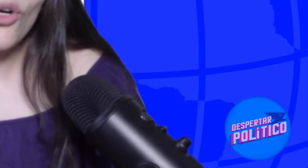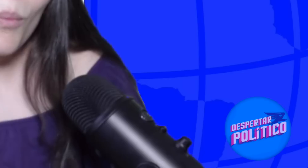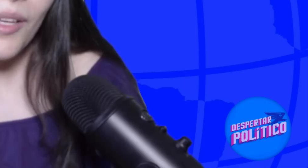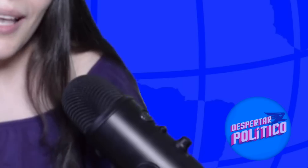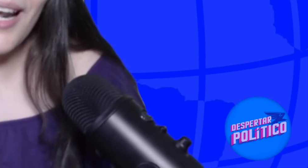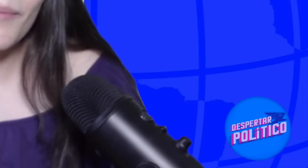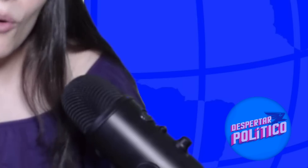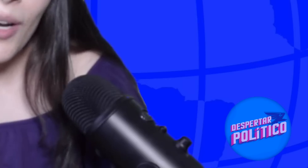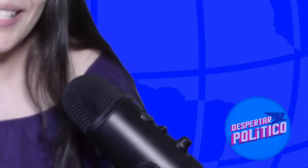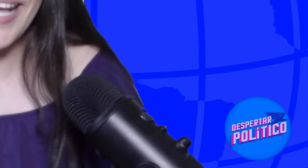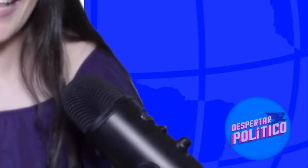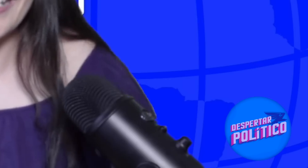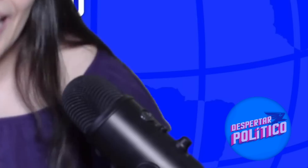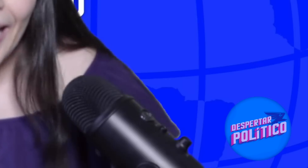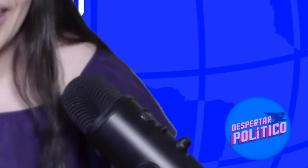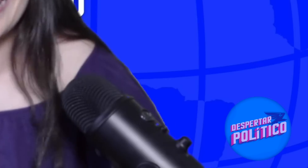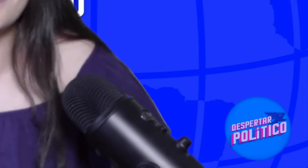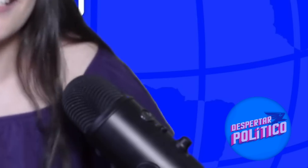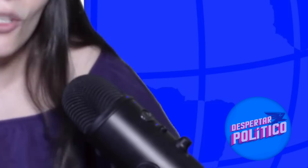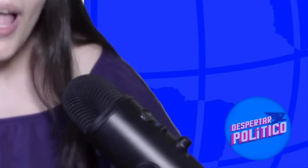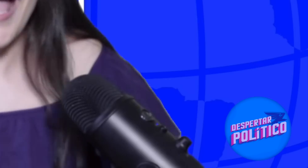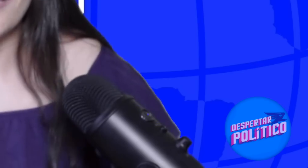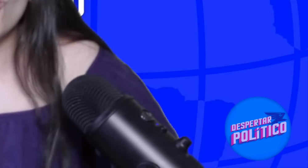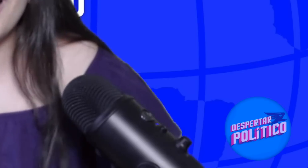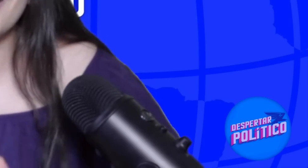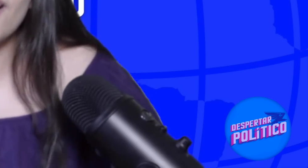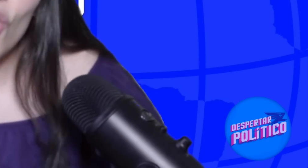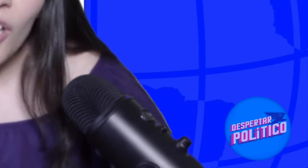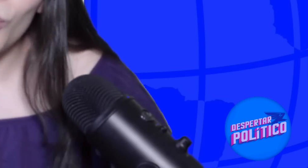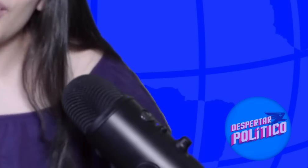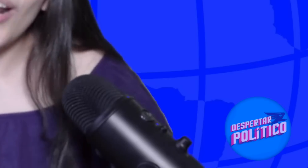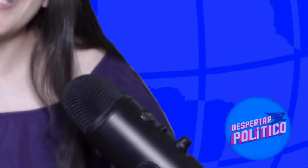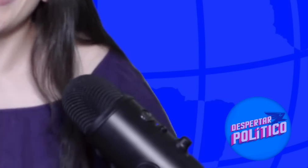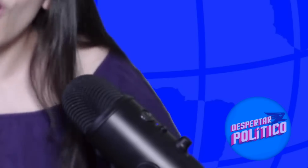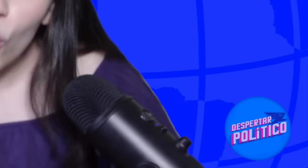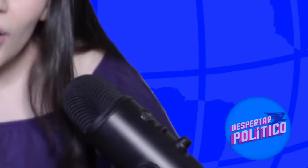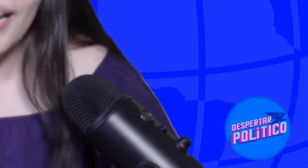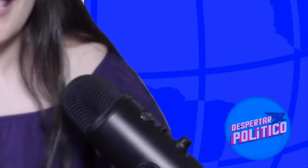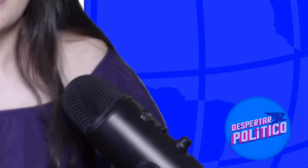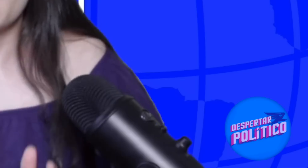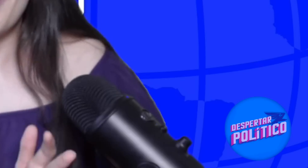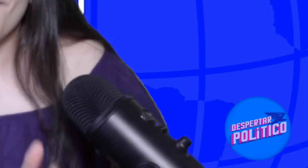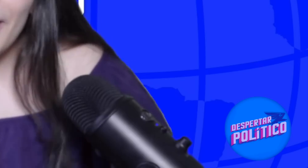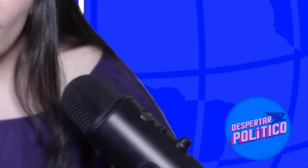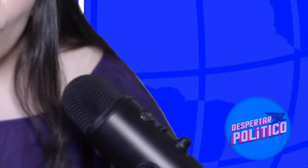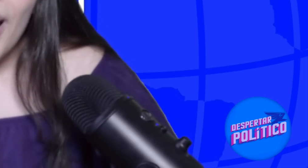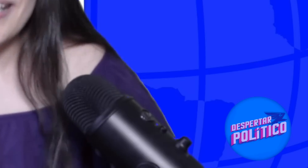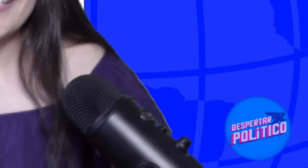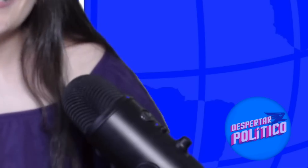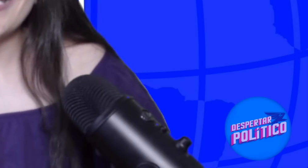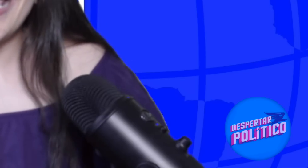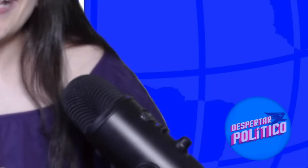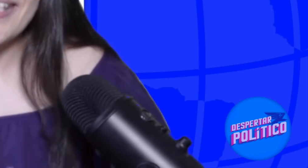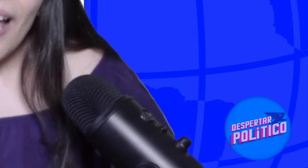no monopolizar las vacunas y garantizar el acceso a todas las naciones. Pues ahora se da a conocer que para México